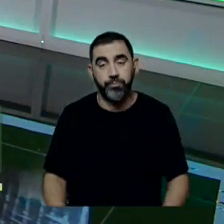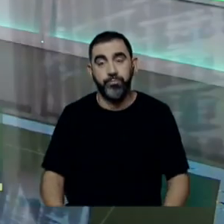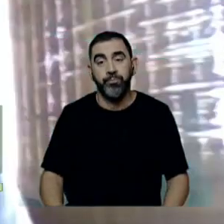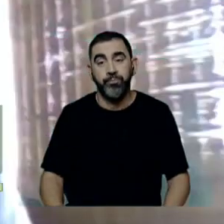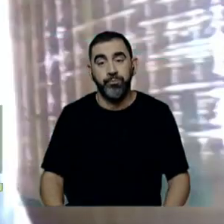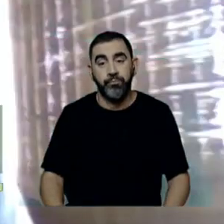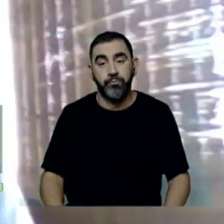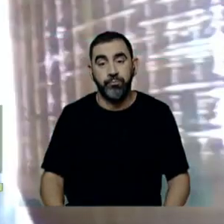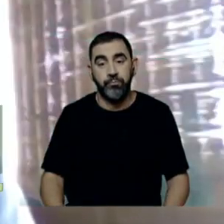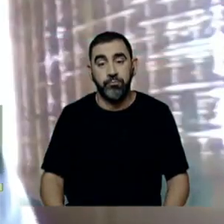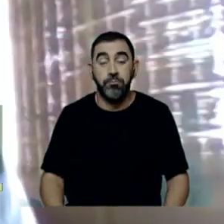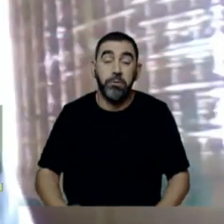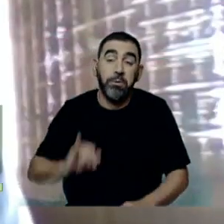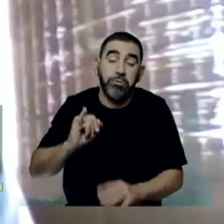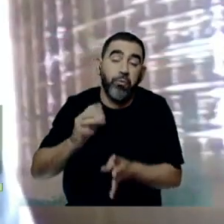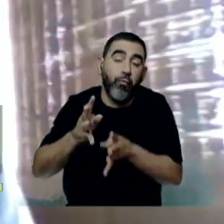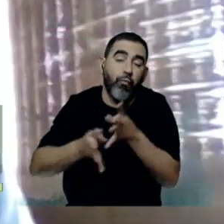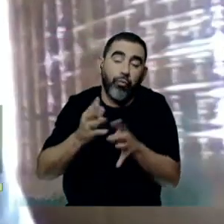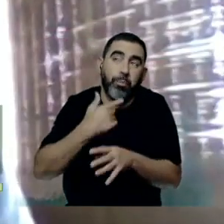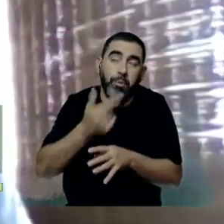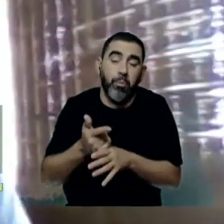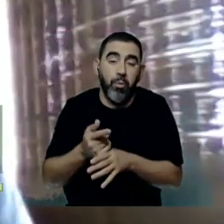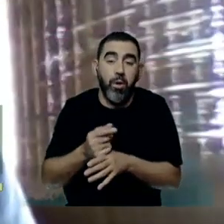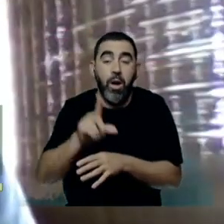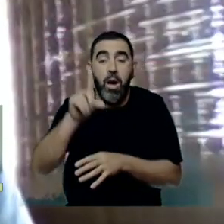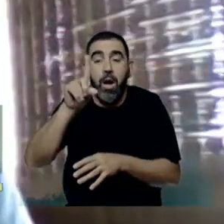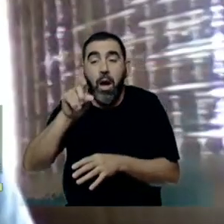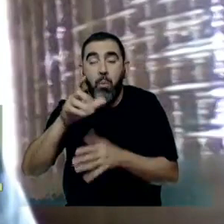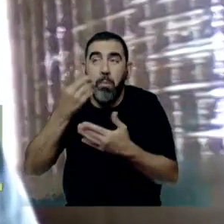Estaría, si la tuvieran funcionando, estaría